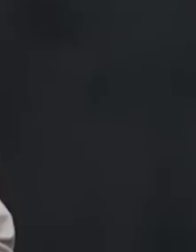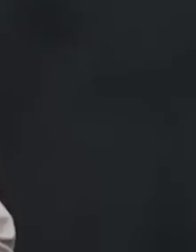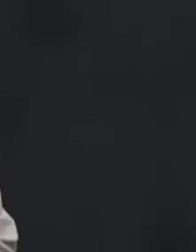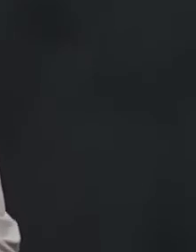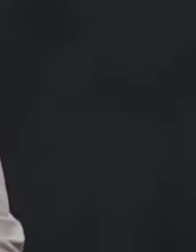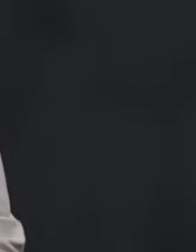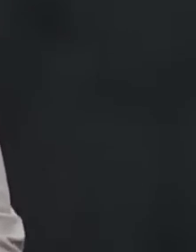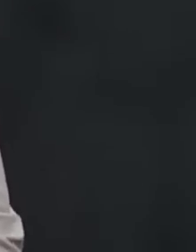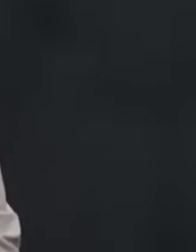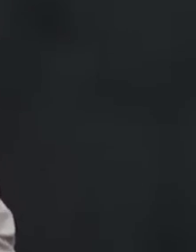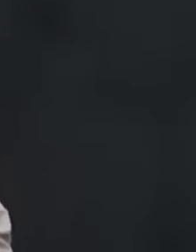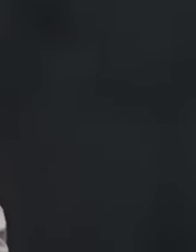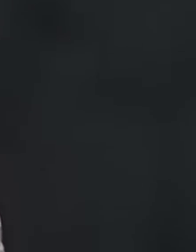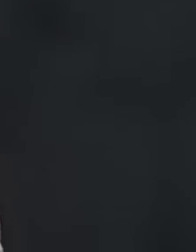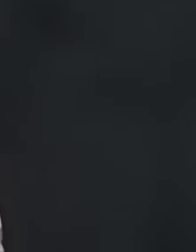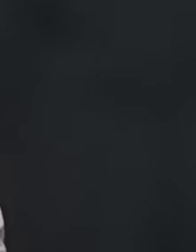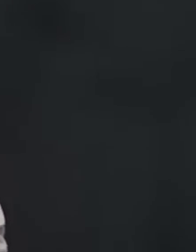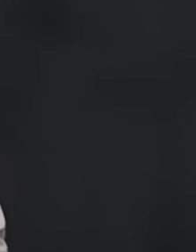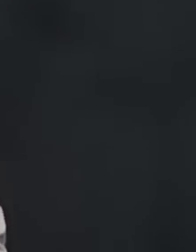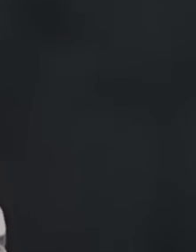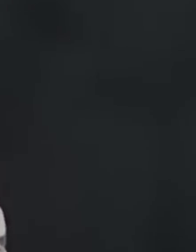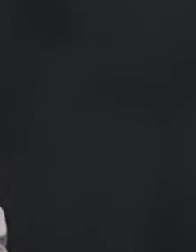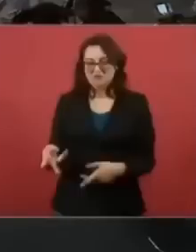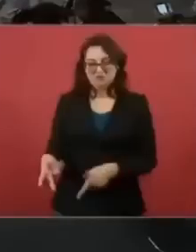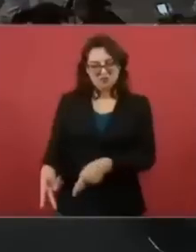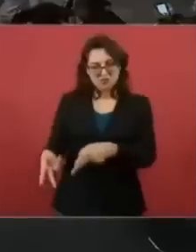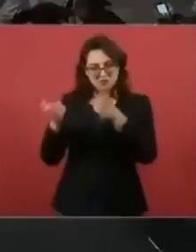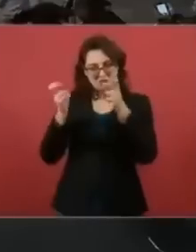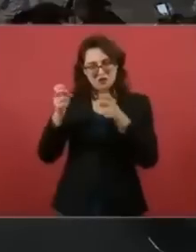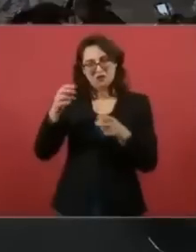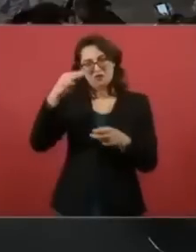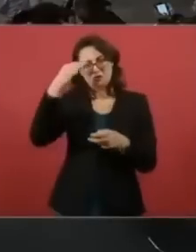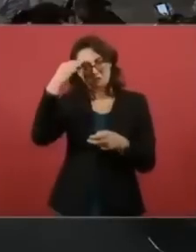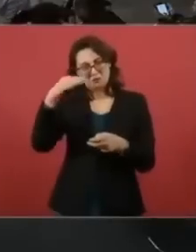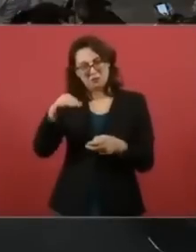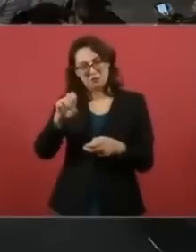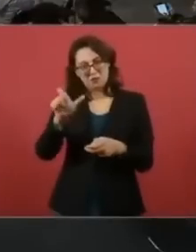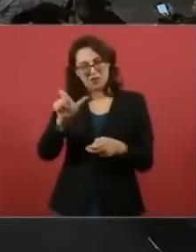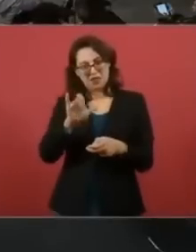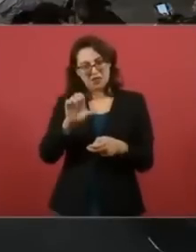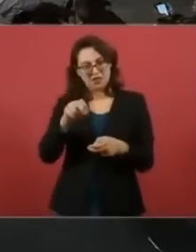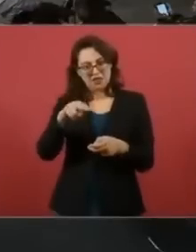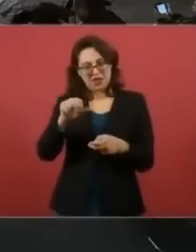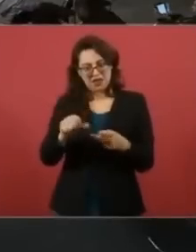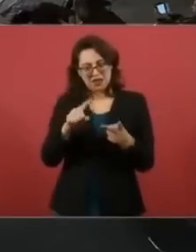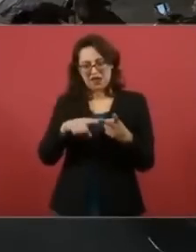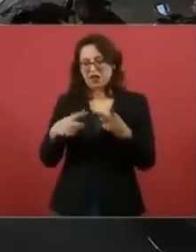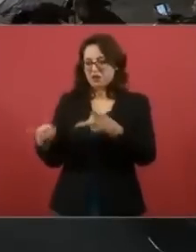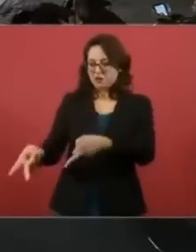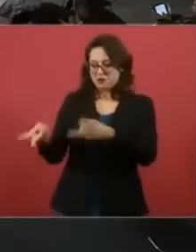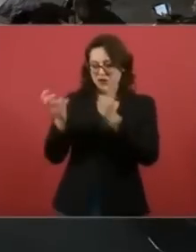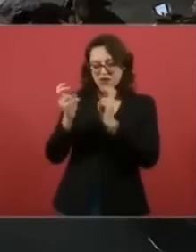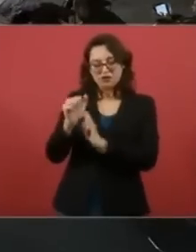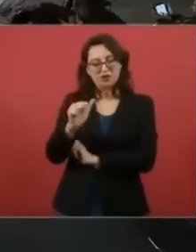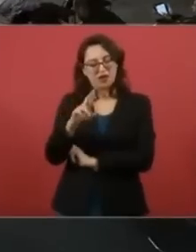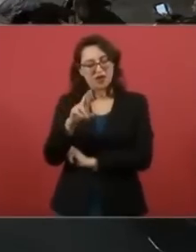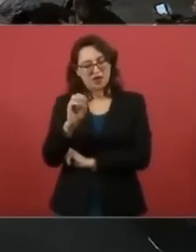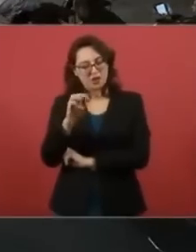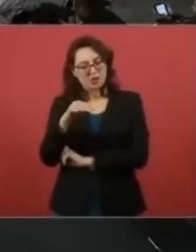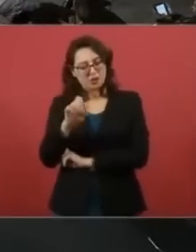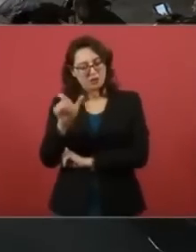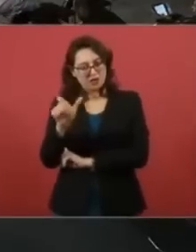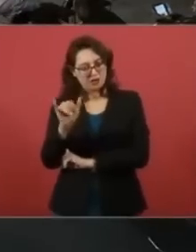ralea. Esto fue lo que dijo el presidente hace unos días. Los de la fiesta.